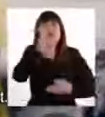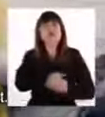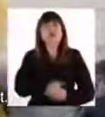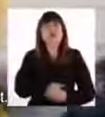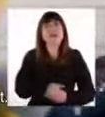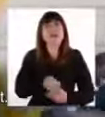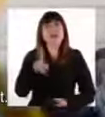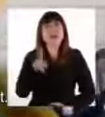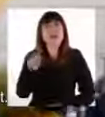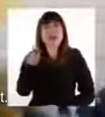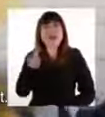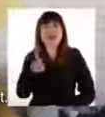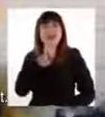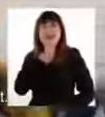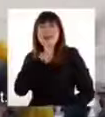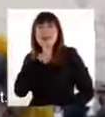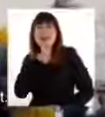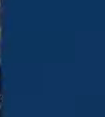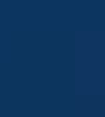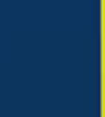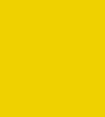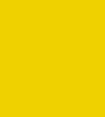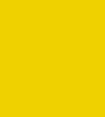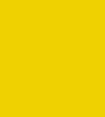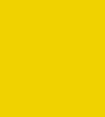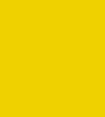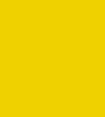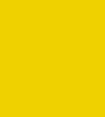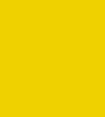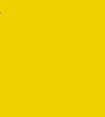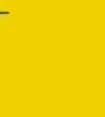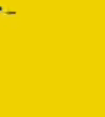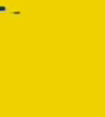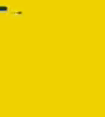en la vuelta poco cerrando mi hogar